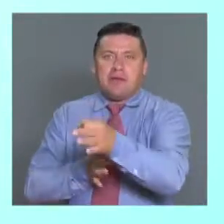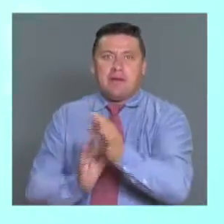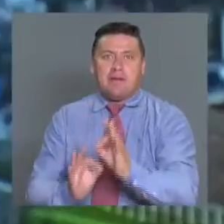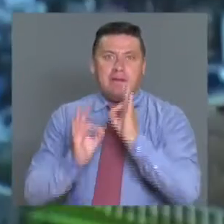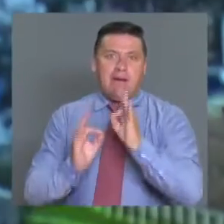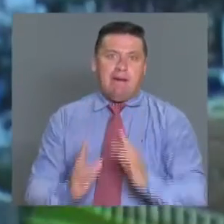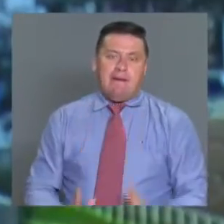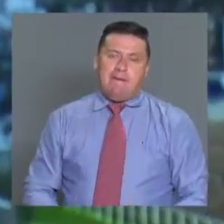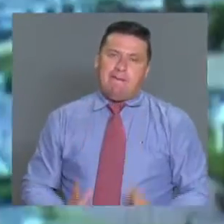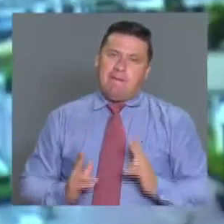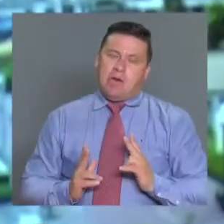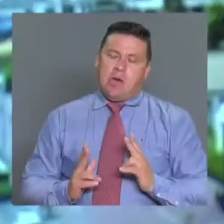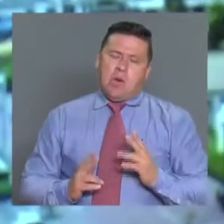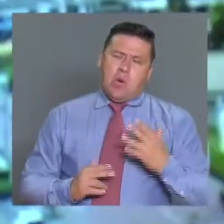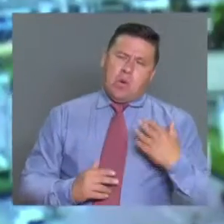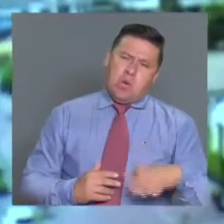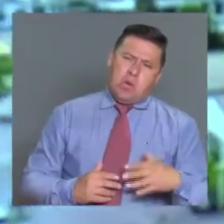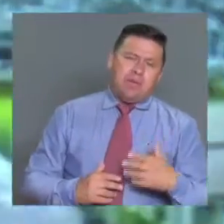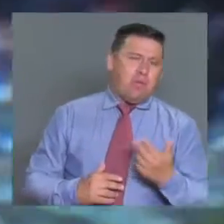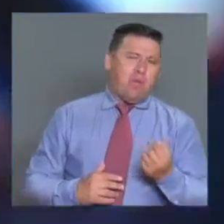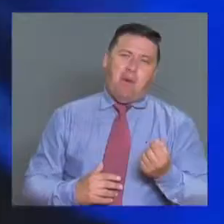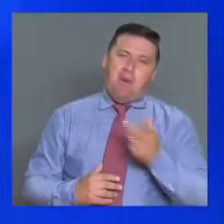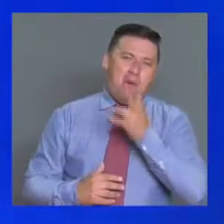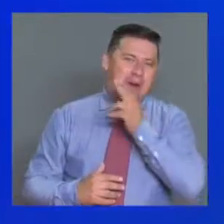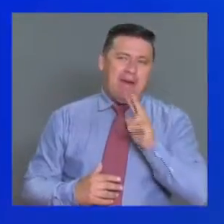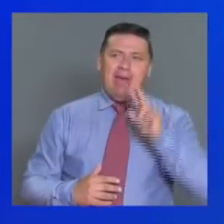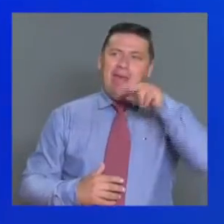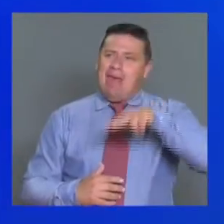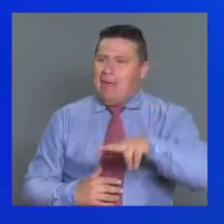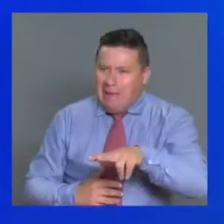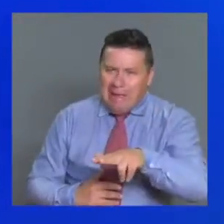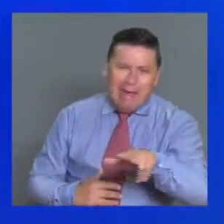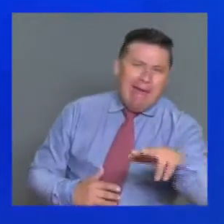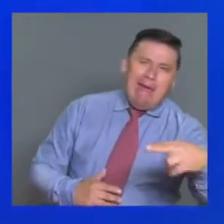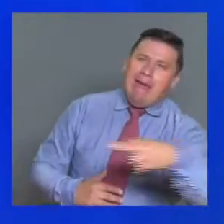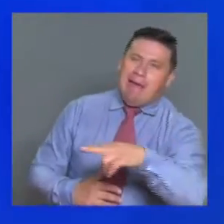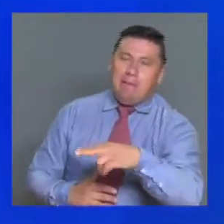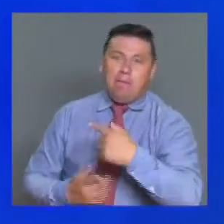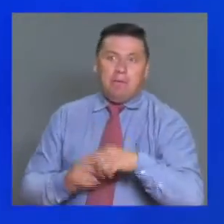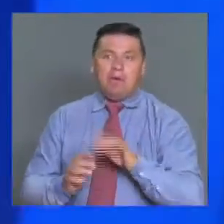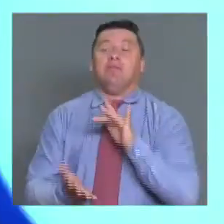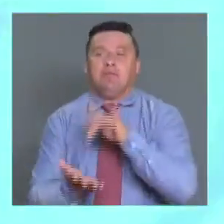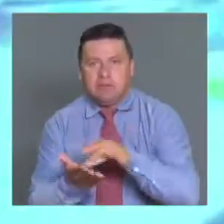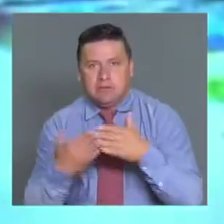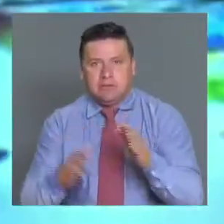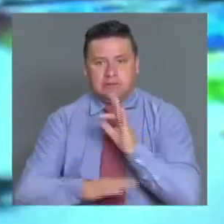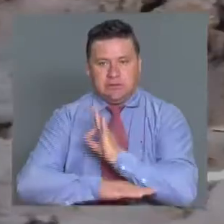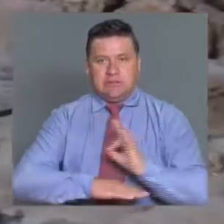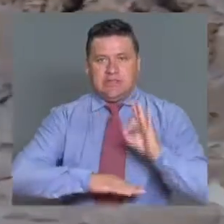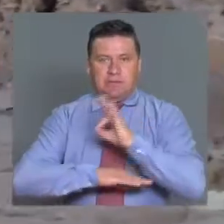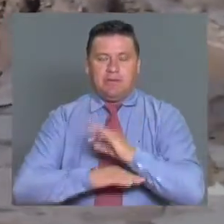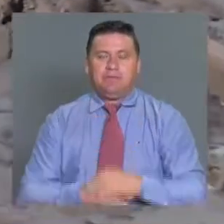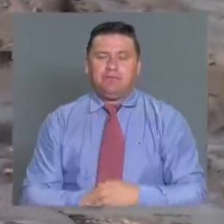calidad de vida es extrema pocas vías de acceso pero con la presencia institucional de las app veamos